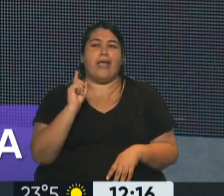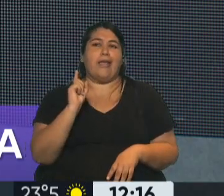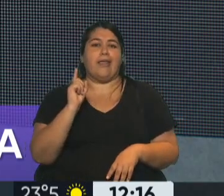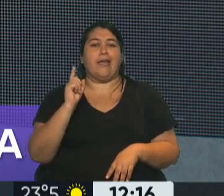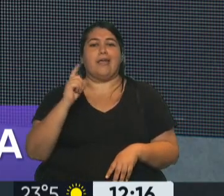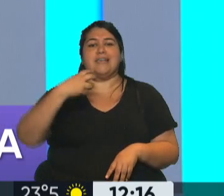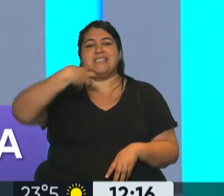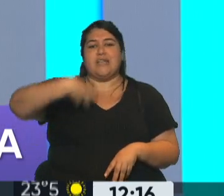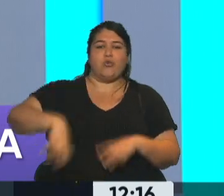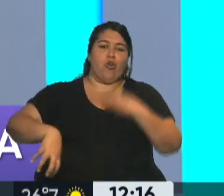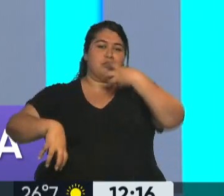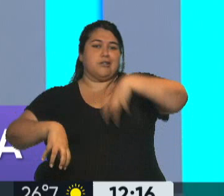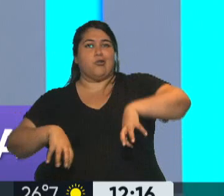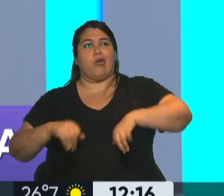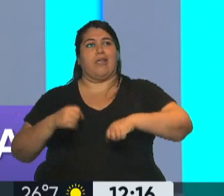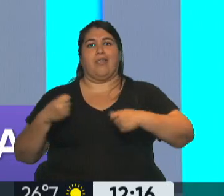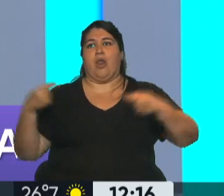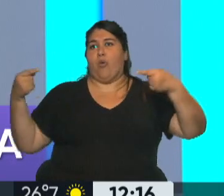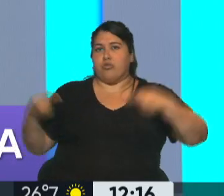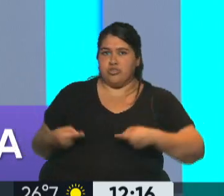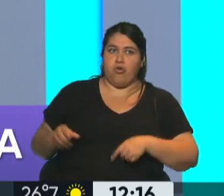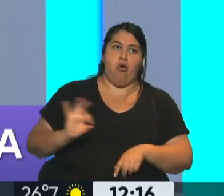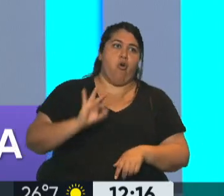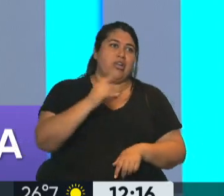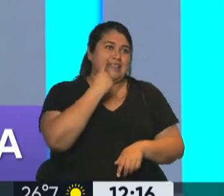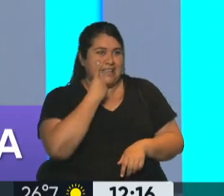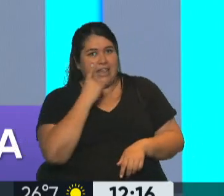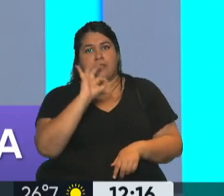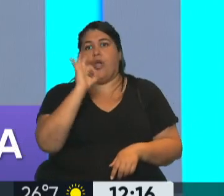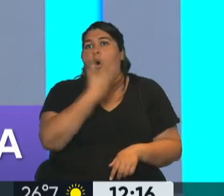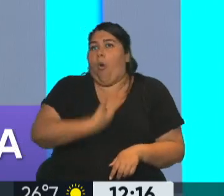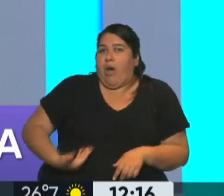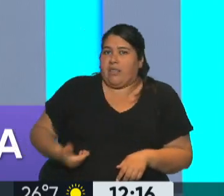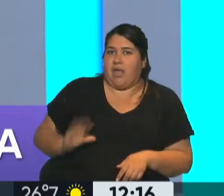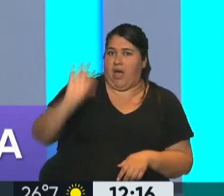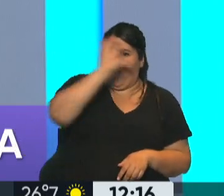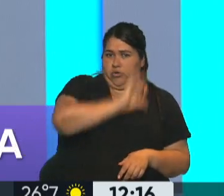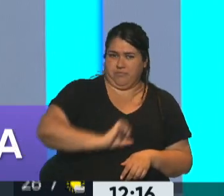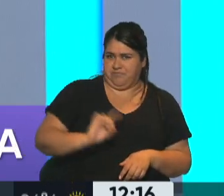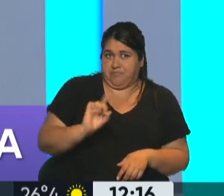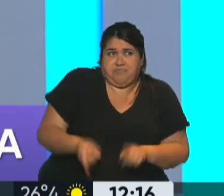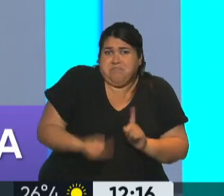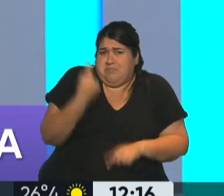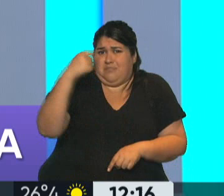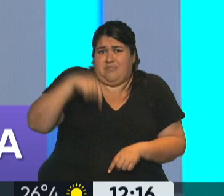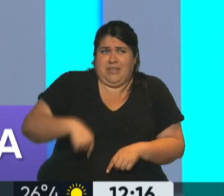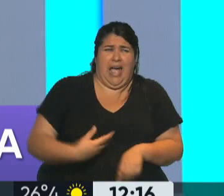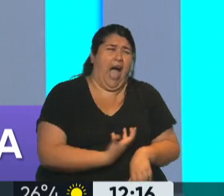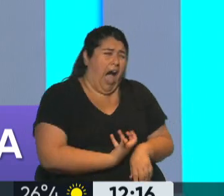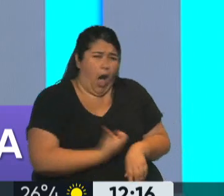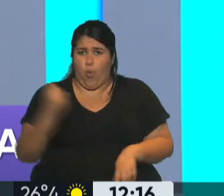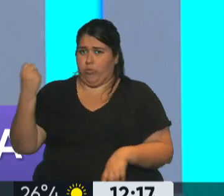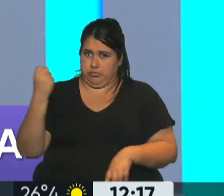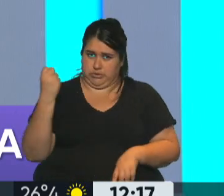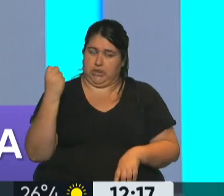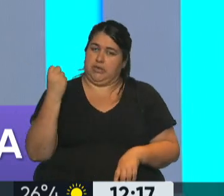sectores de la oposición, a intendentes, a gobernadores. Digo, no es la primera vez en nuestro país que hay un ajuste fuerte